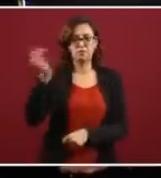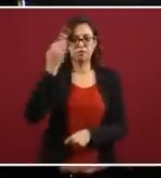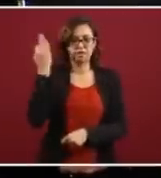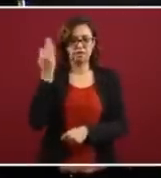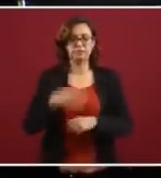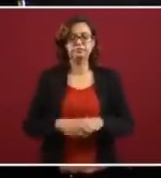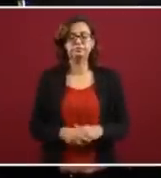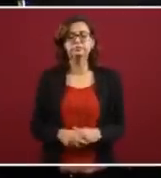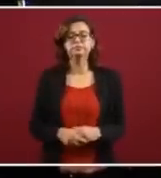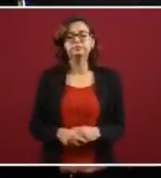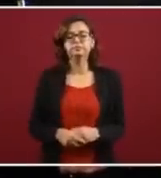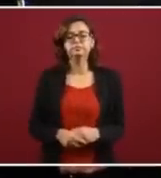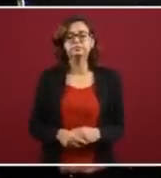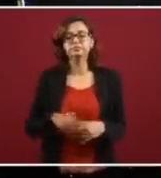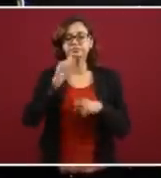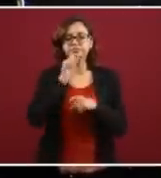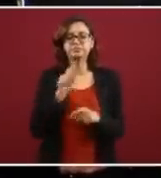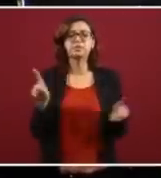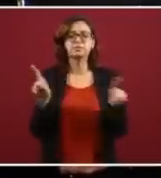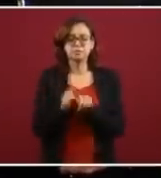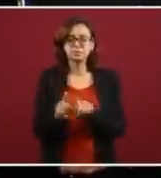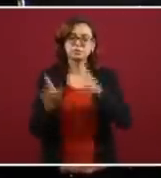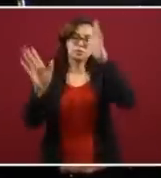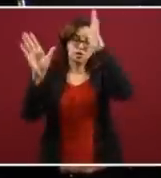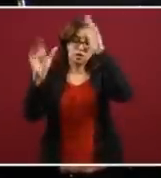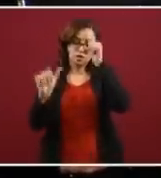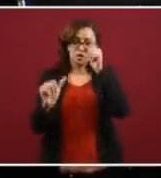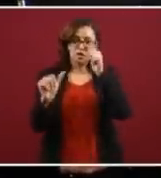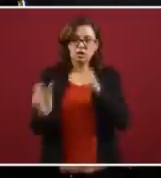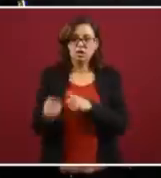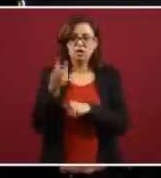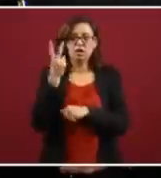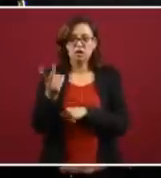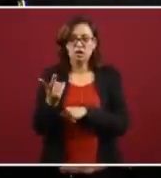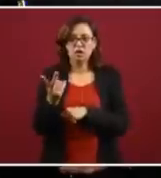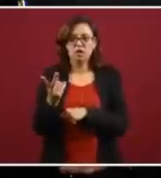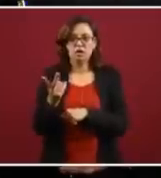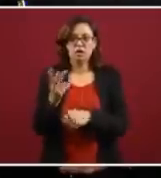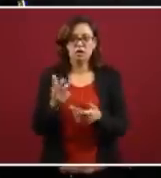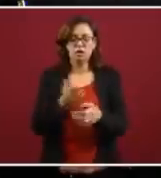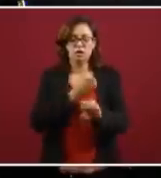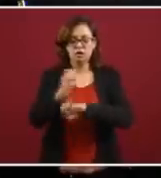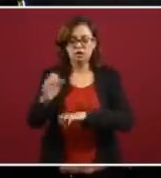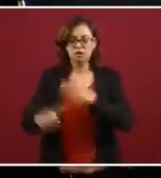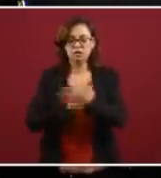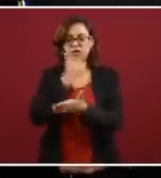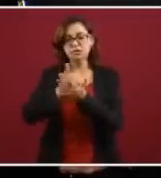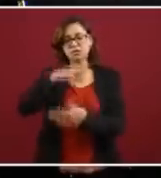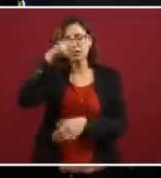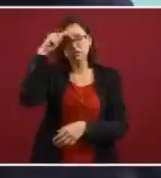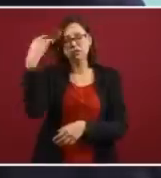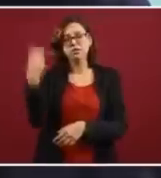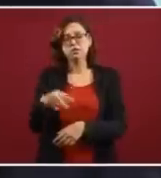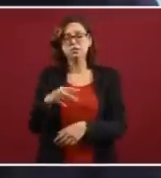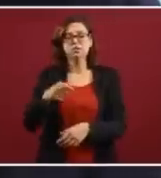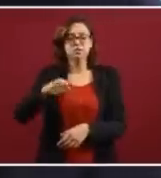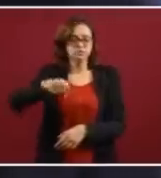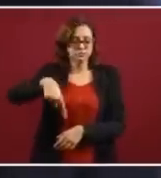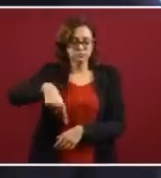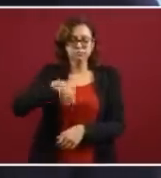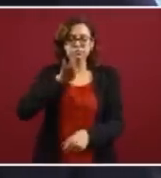junto con ello se han establecido convenios con 2 entidades, el caso de la Ciudad de México, con el Mecanismo de Protección de la Ciudad, donde